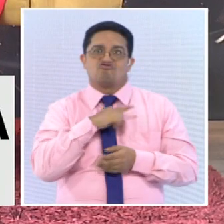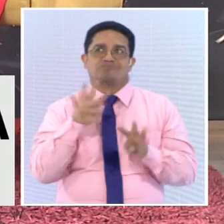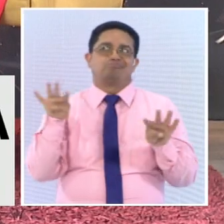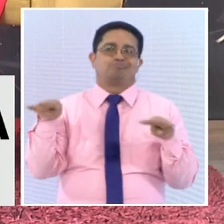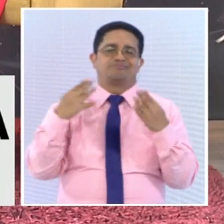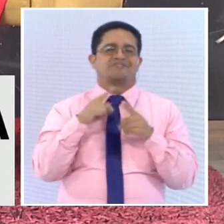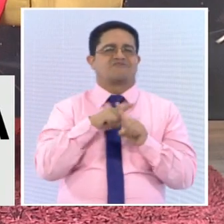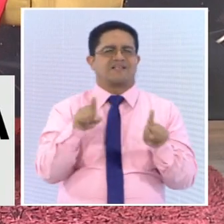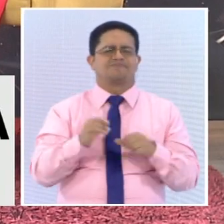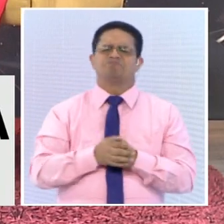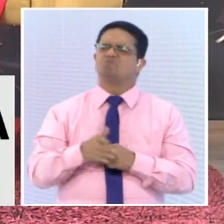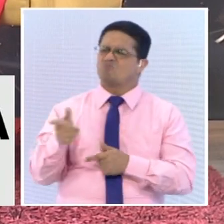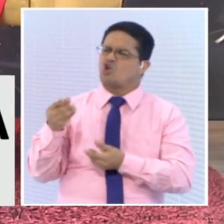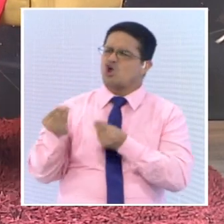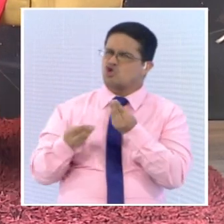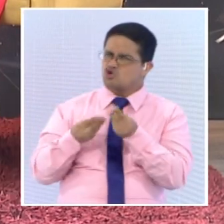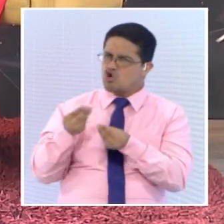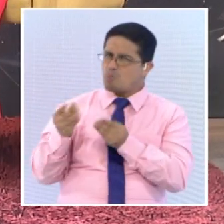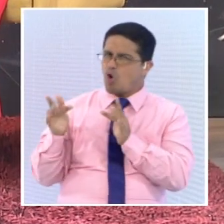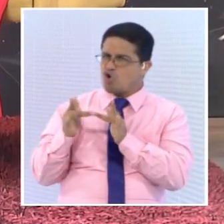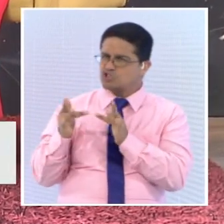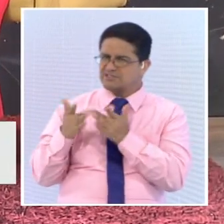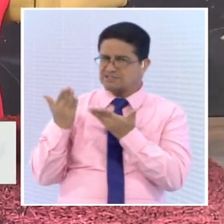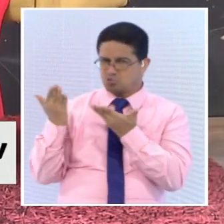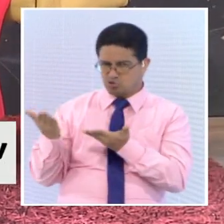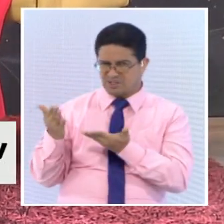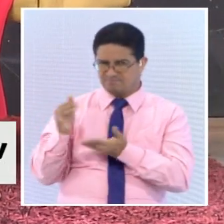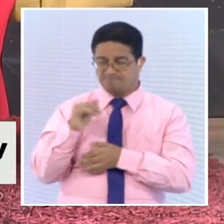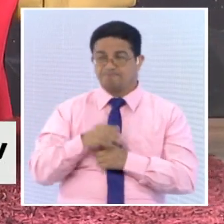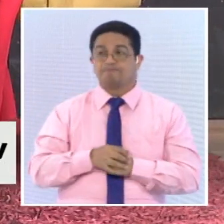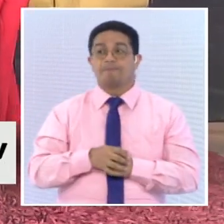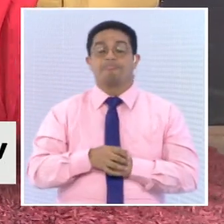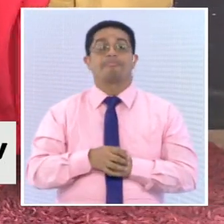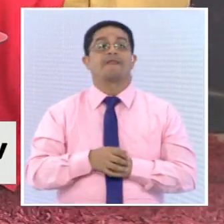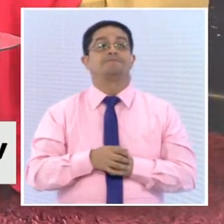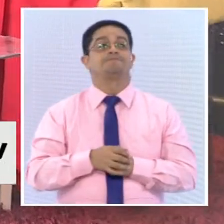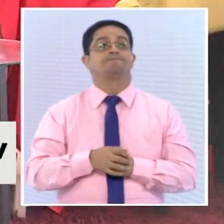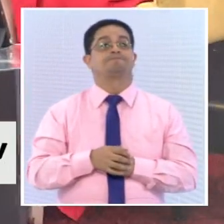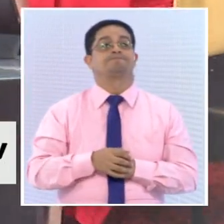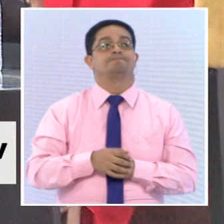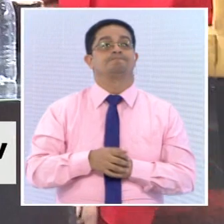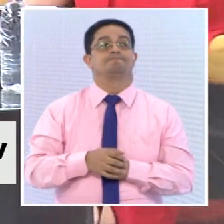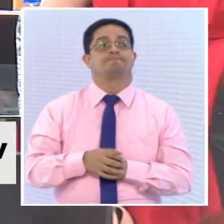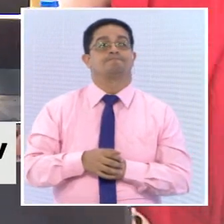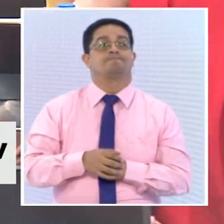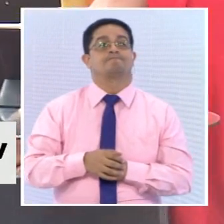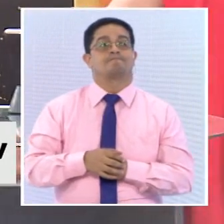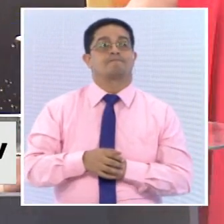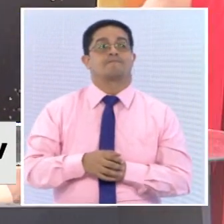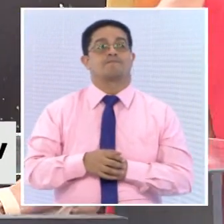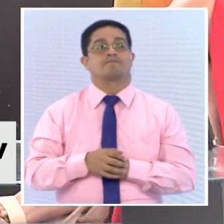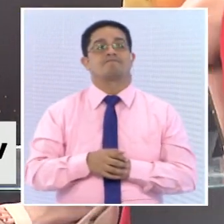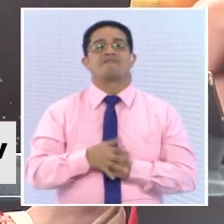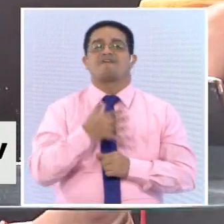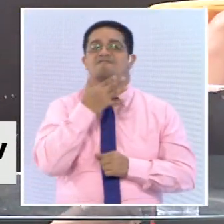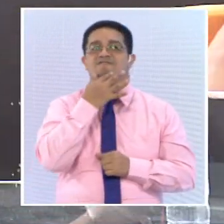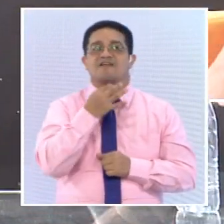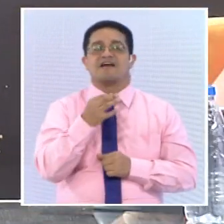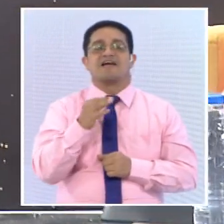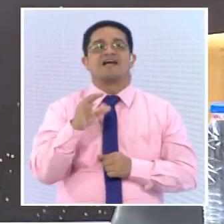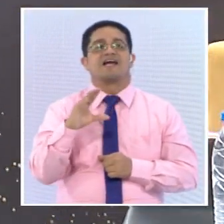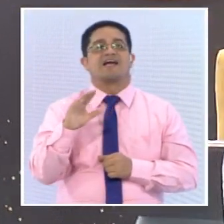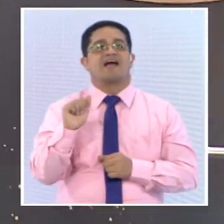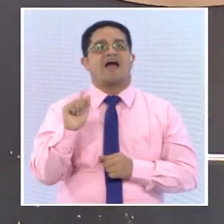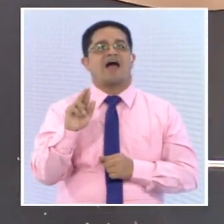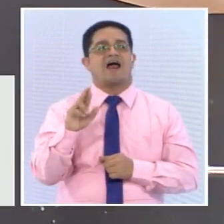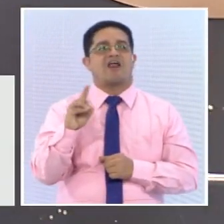doctor. ¿Cómo pueden conseguir información y cómo lo pueden contactar? Pues en nuestras redes, Cardioaguiar, es muy fácil, Cardioaguiar, en